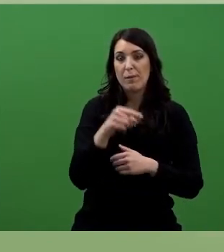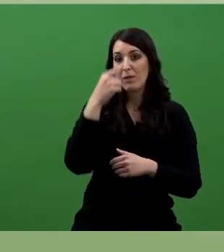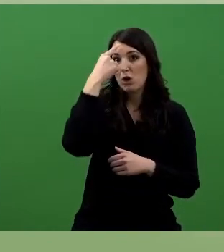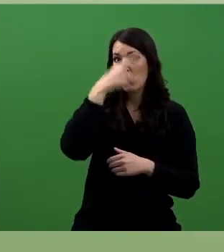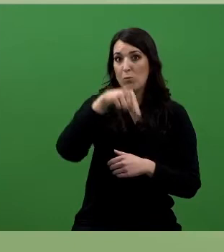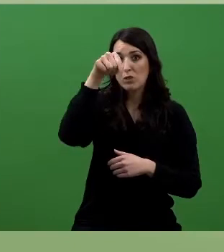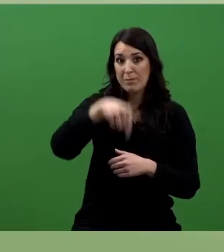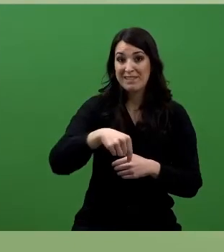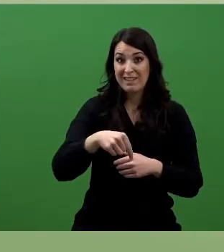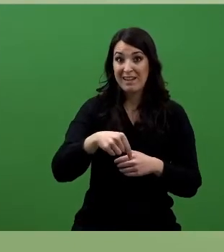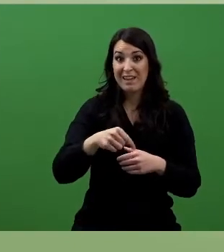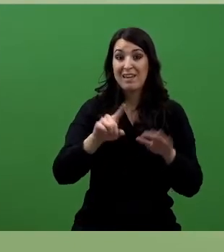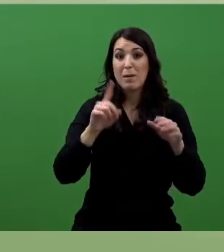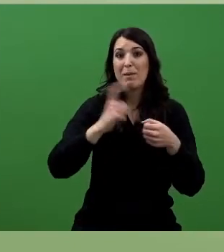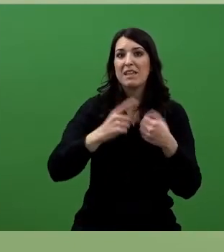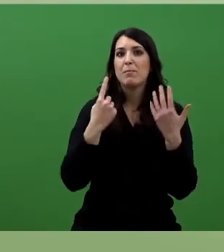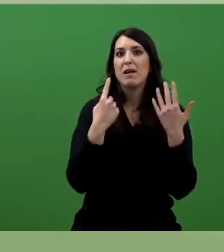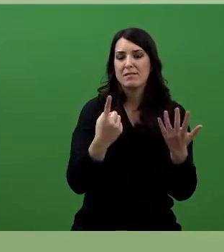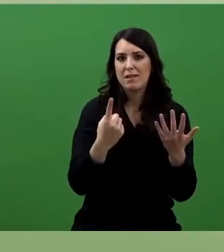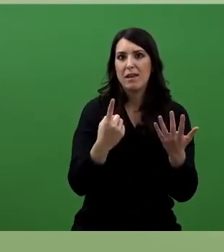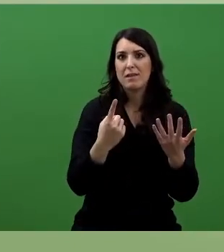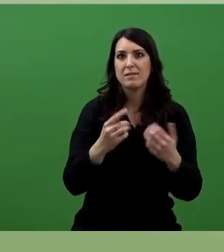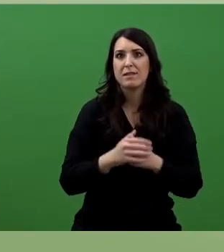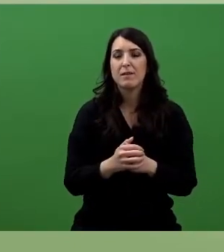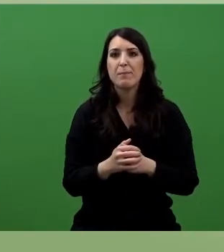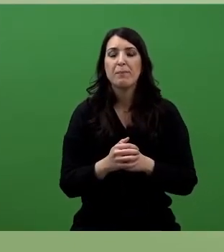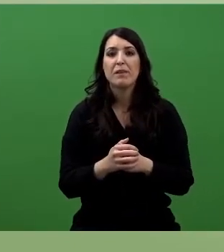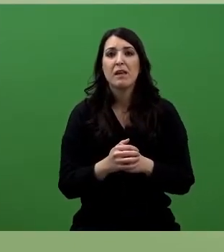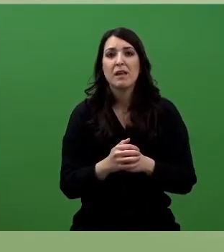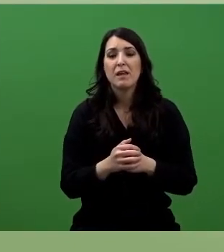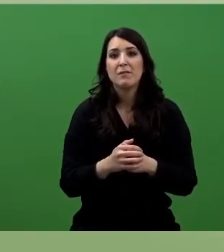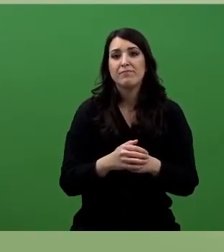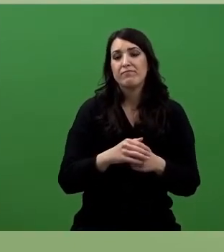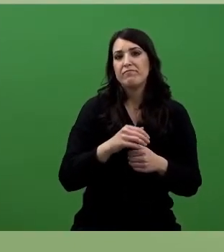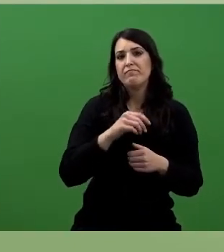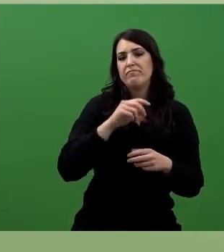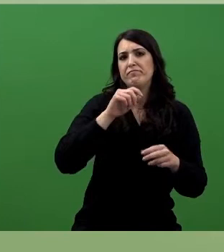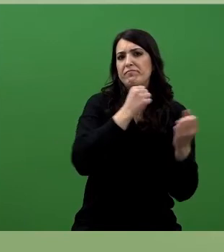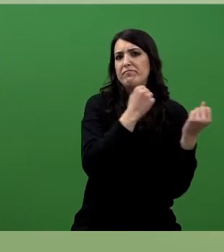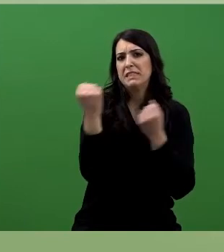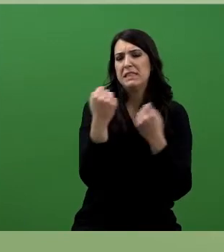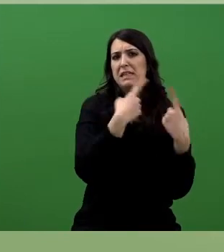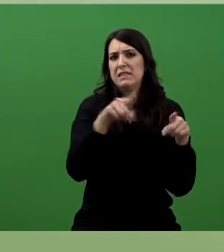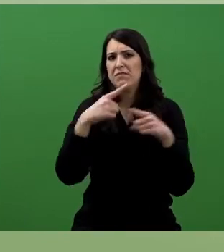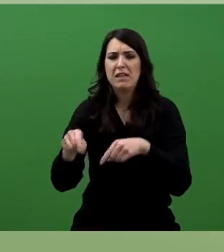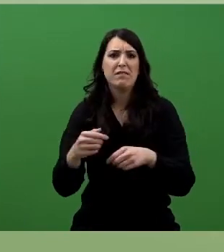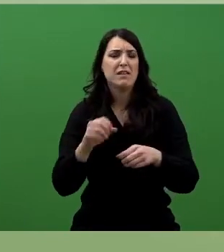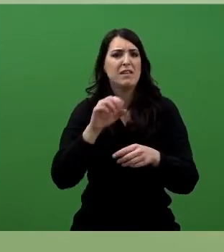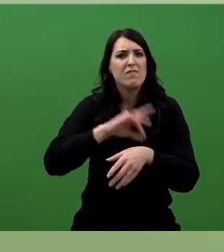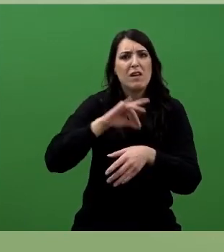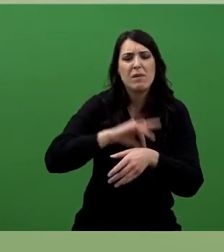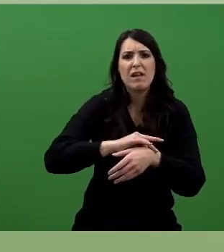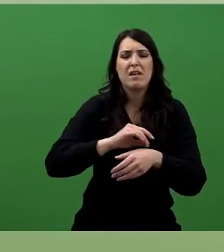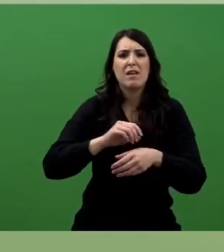participan 6 actualmente. Ítaca, de Intellectual Disabilities, NMD, de enfermedades neuromusculares,